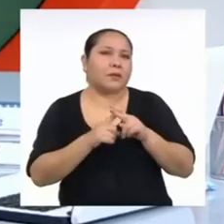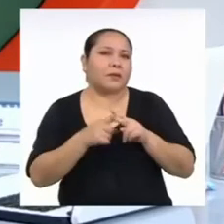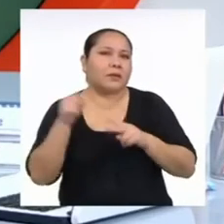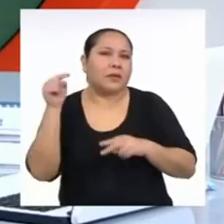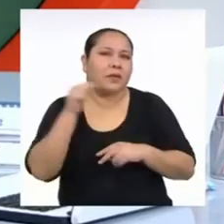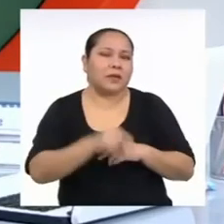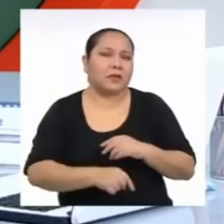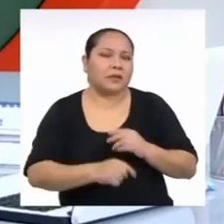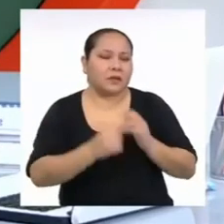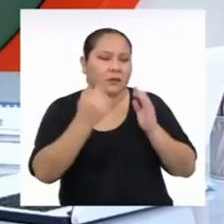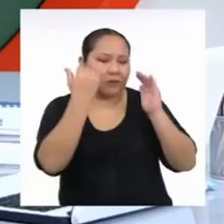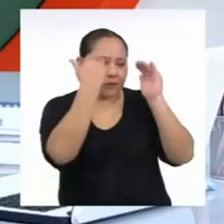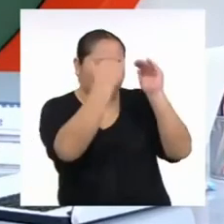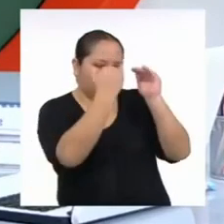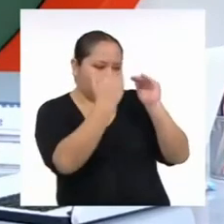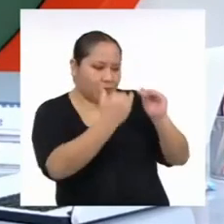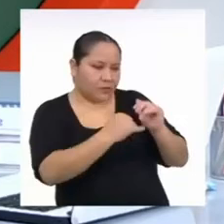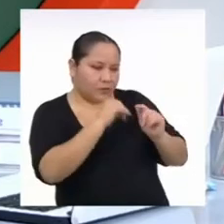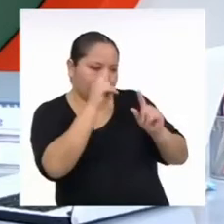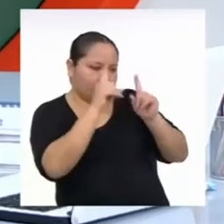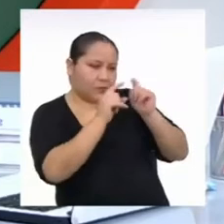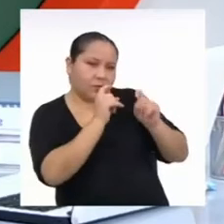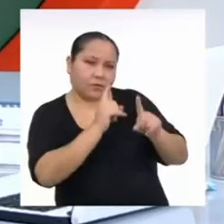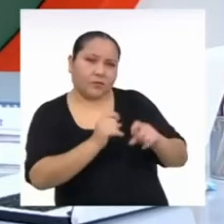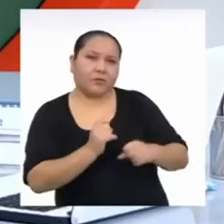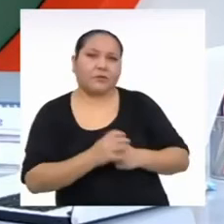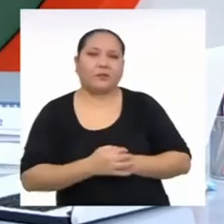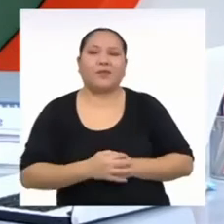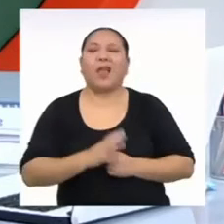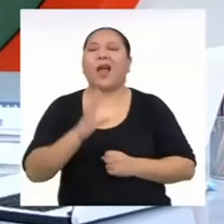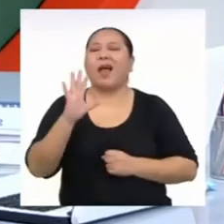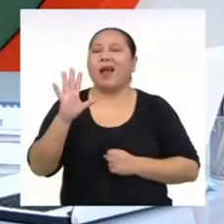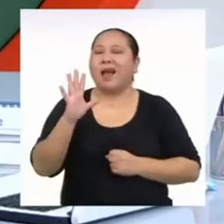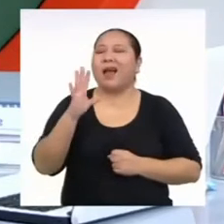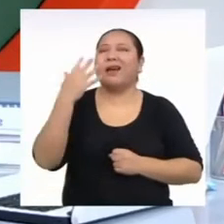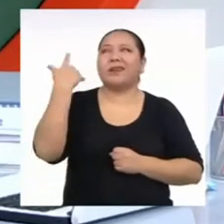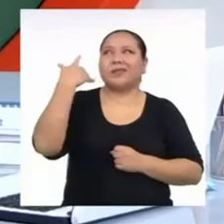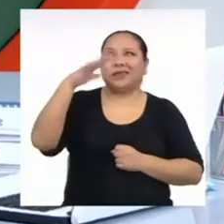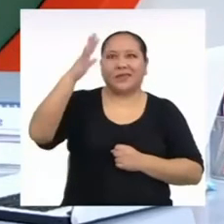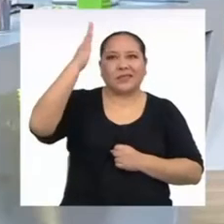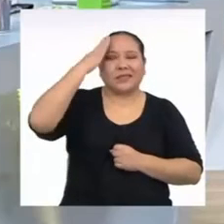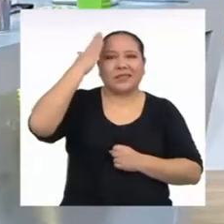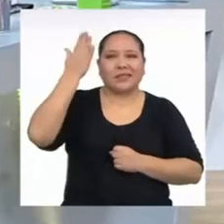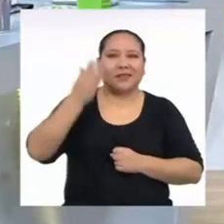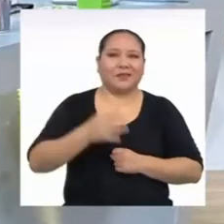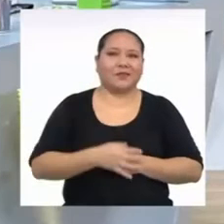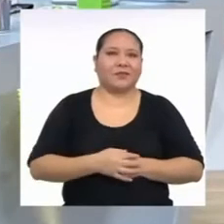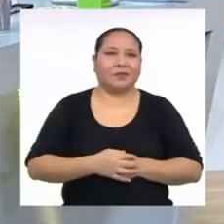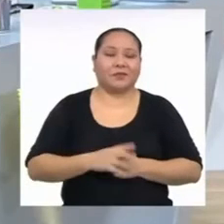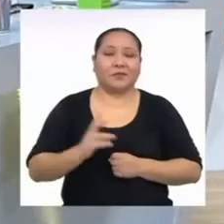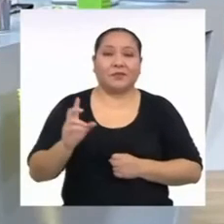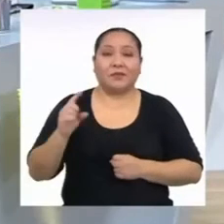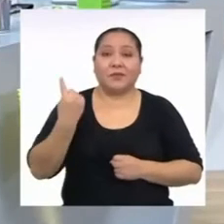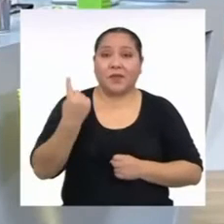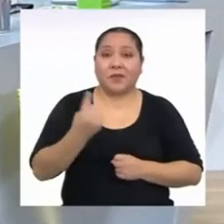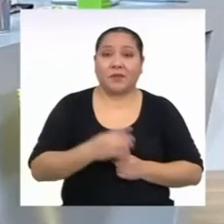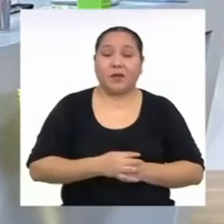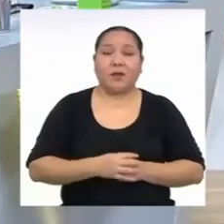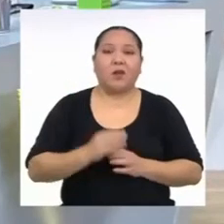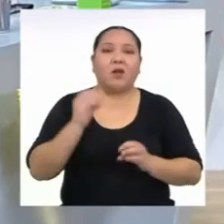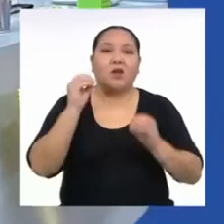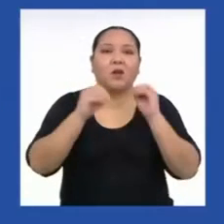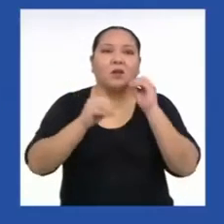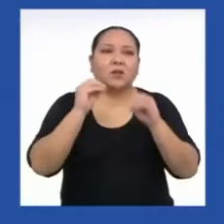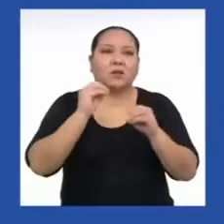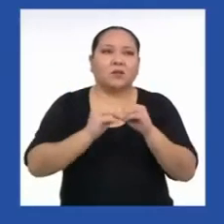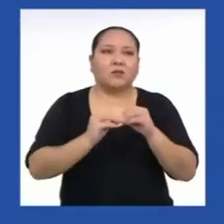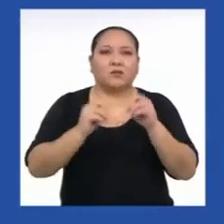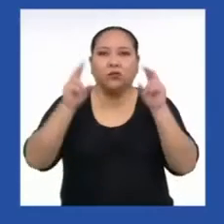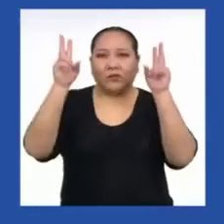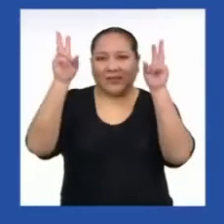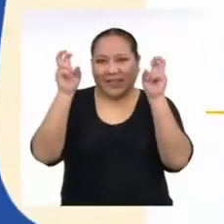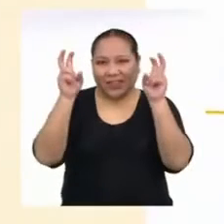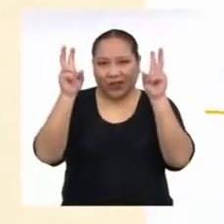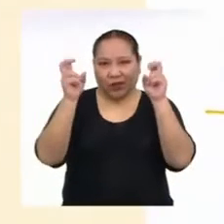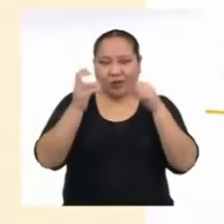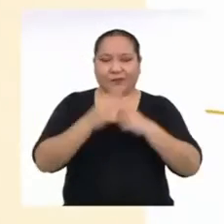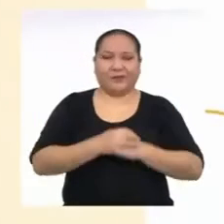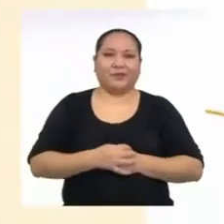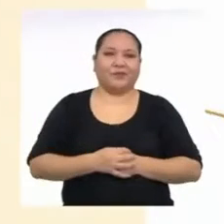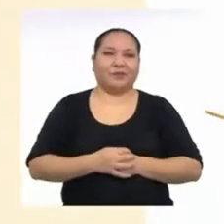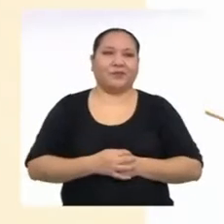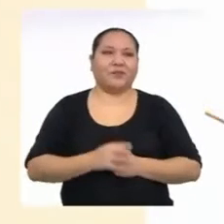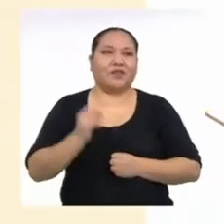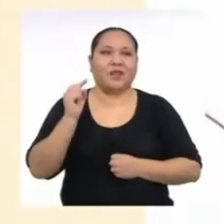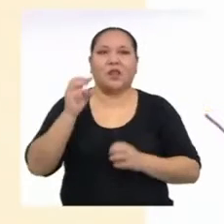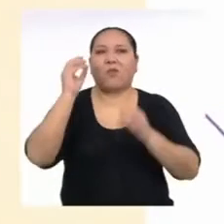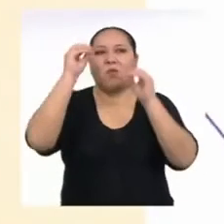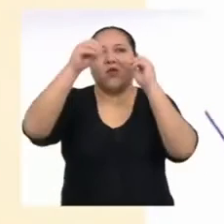la estructura de la encuesta? Ya sé. Primero, ponerle un título.